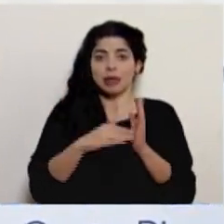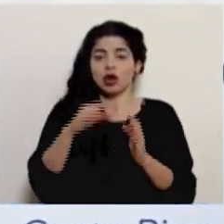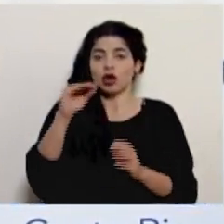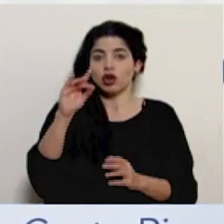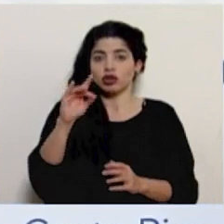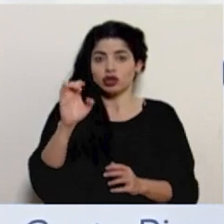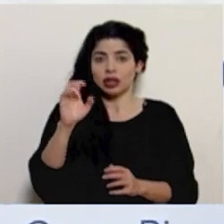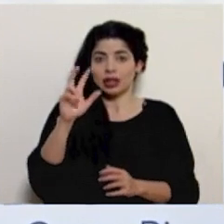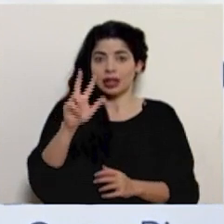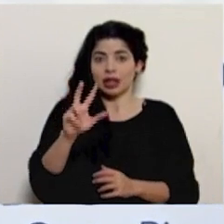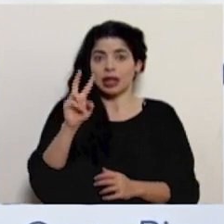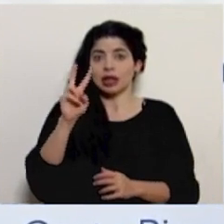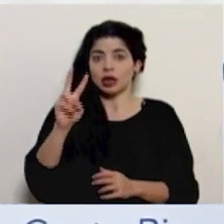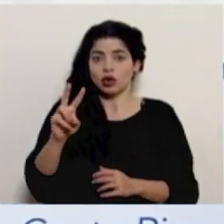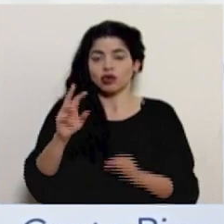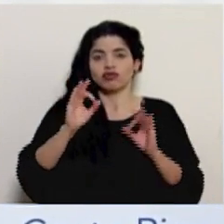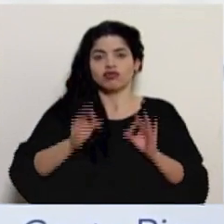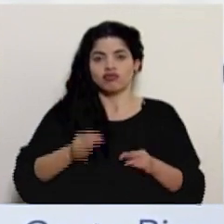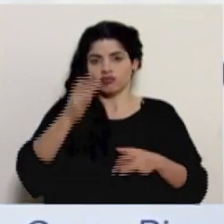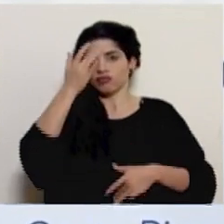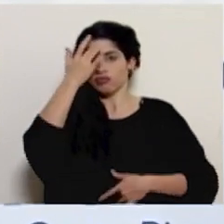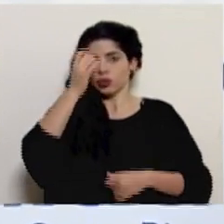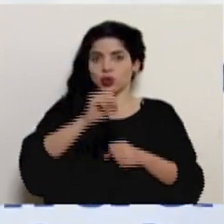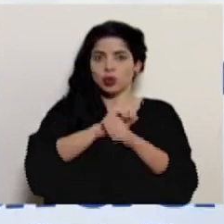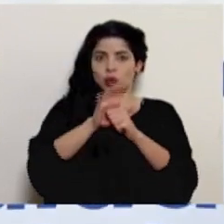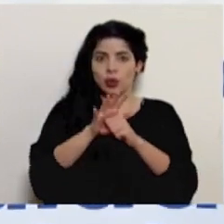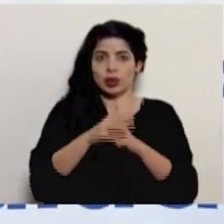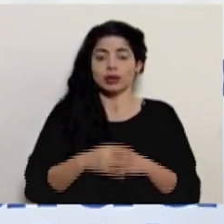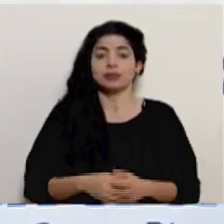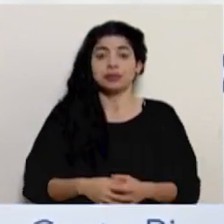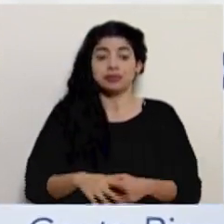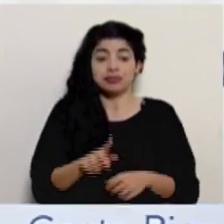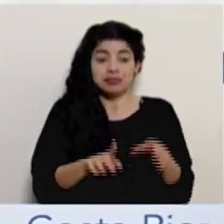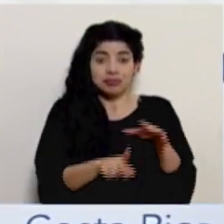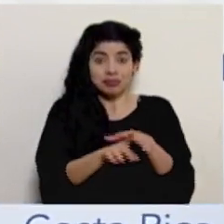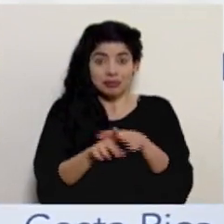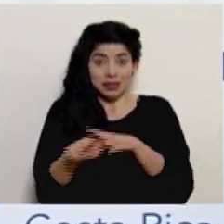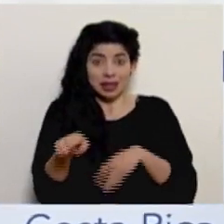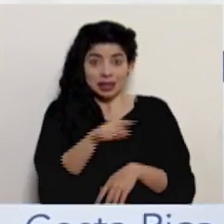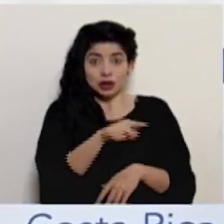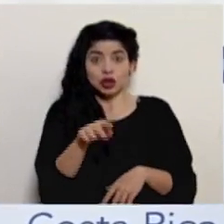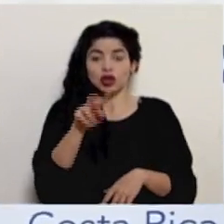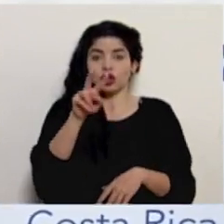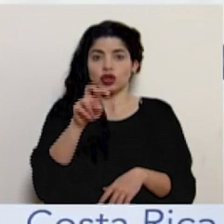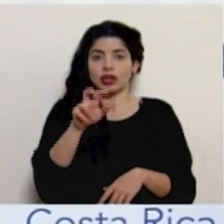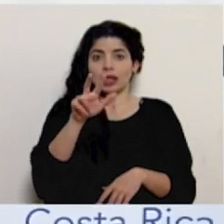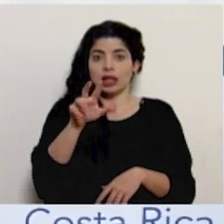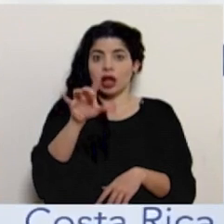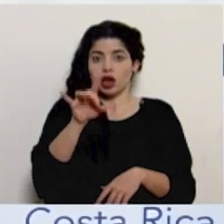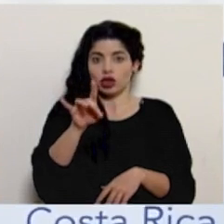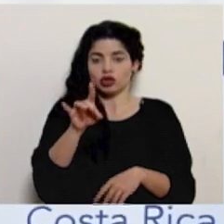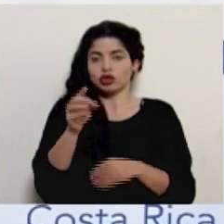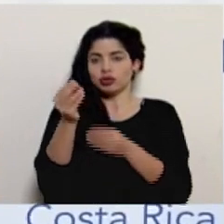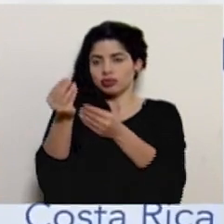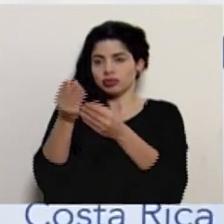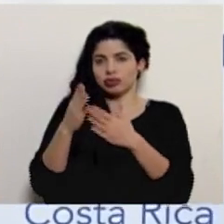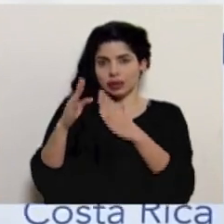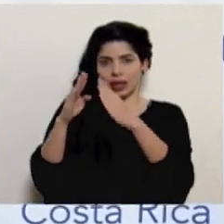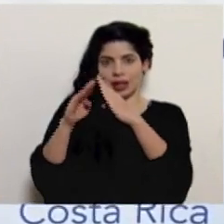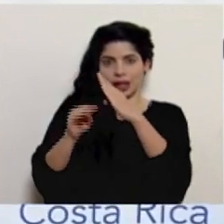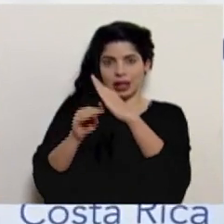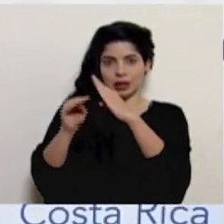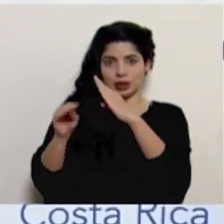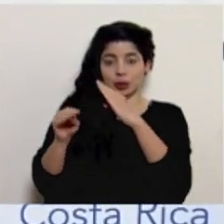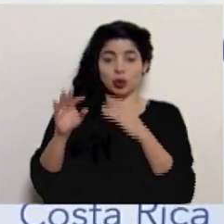207.832 casos confirmados por COVID-19. De los casos registrados, 238 fueron diagnosticados por nexo